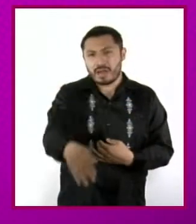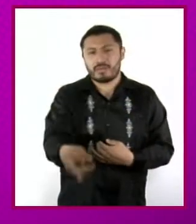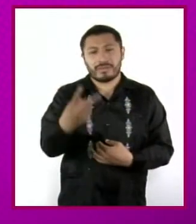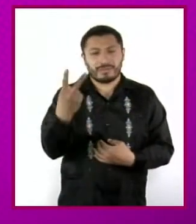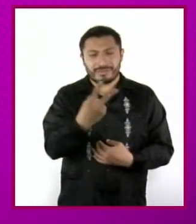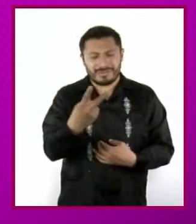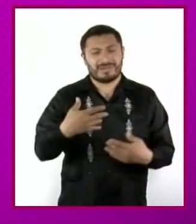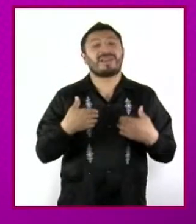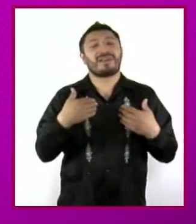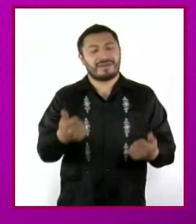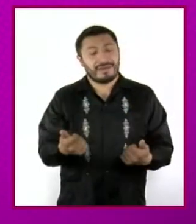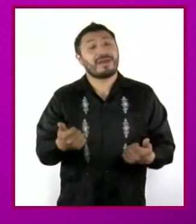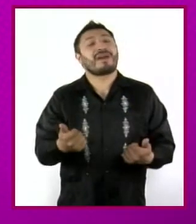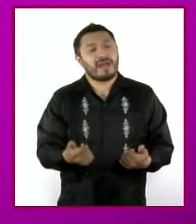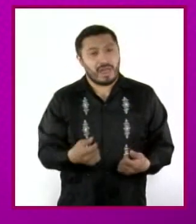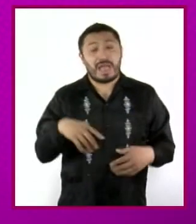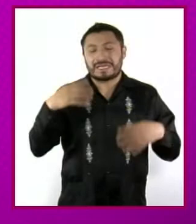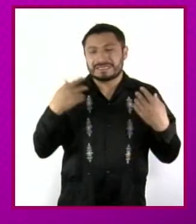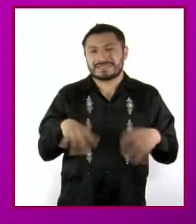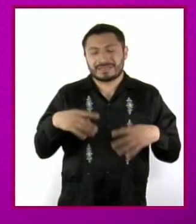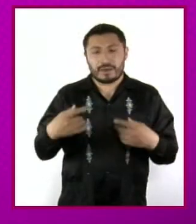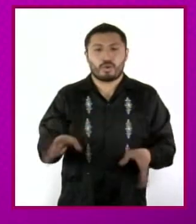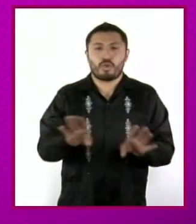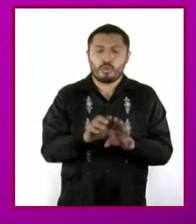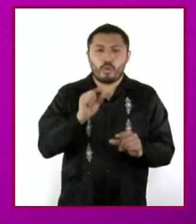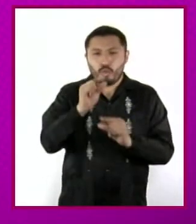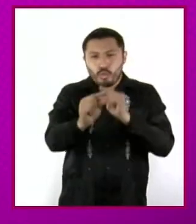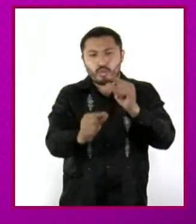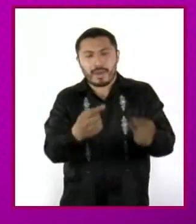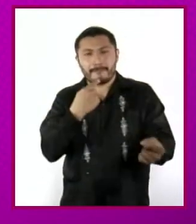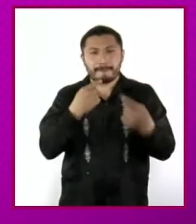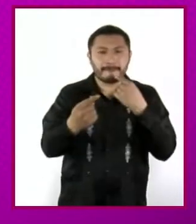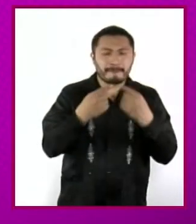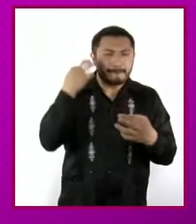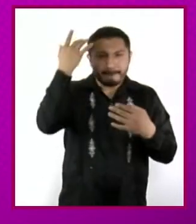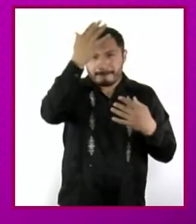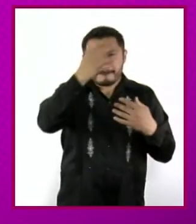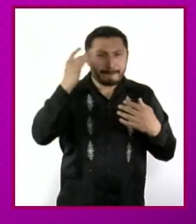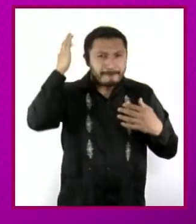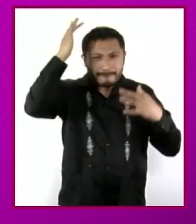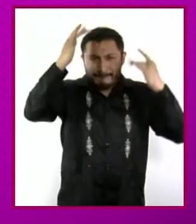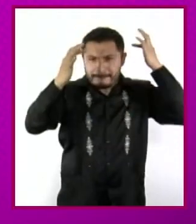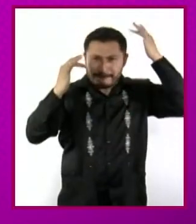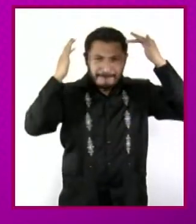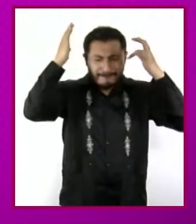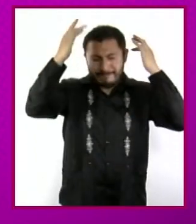fue un proceso dialógico, o sea, de diálogo.